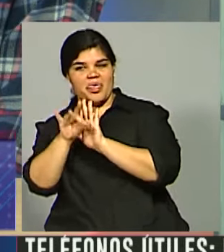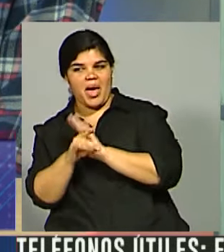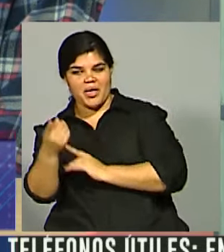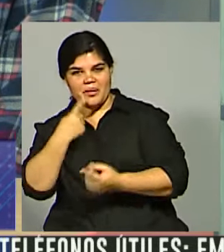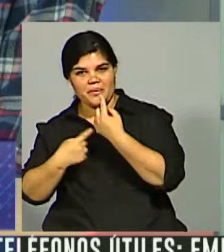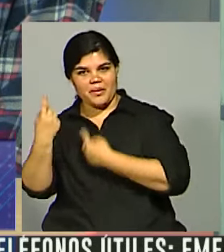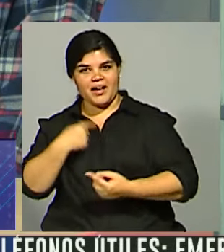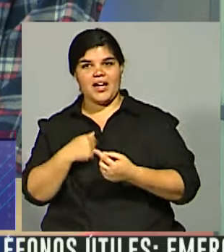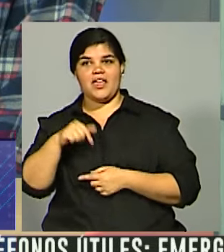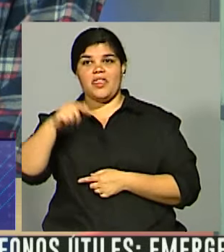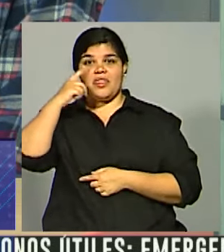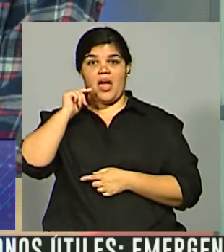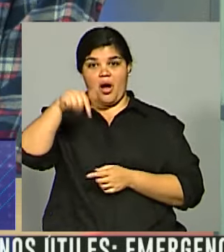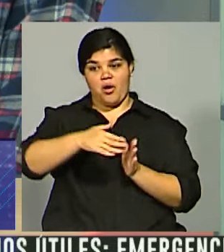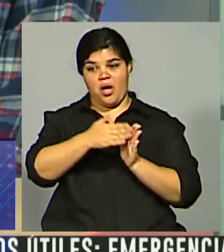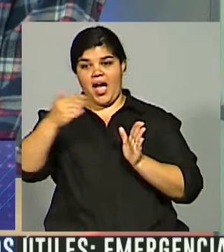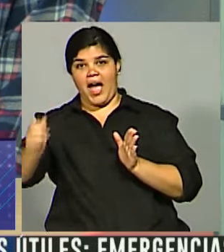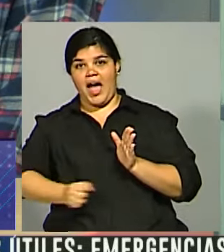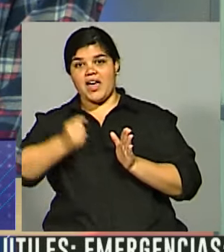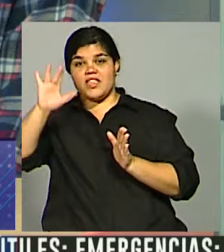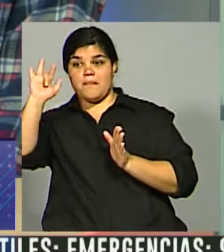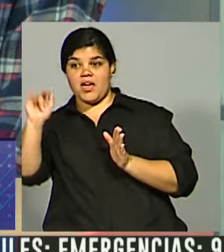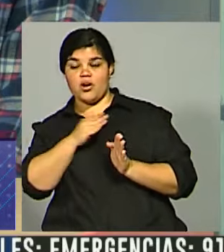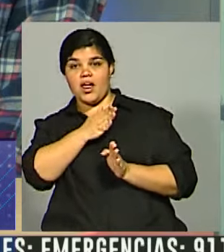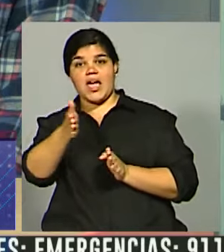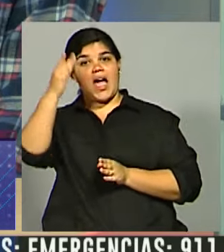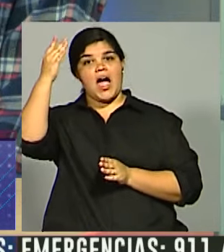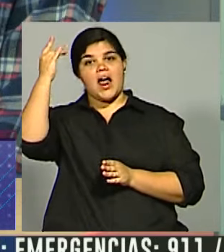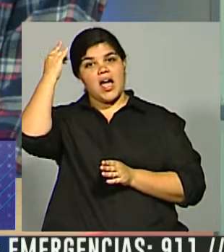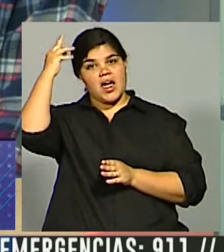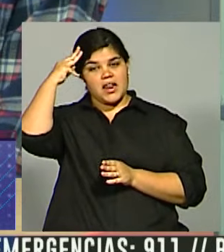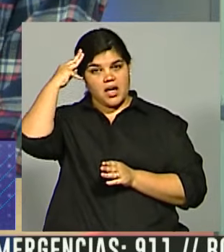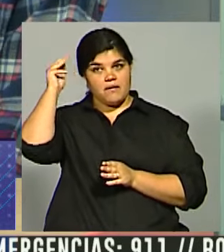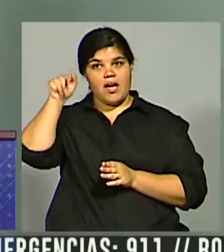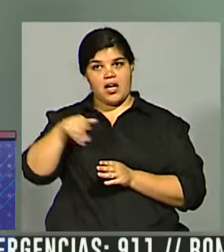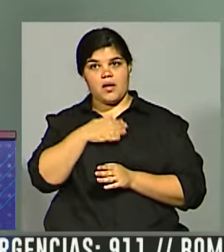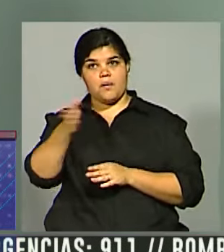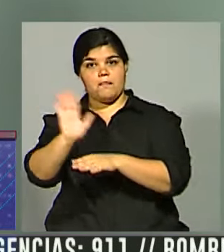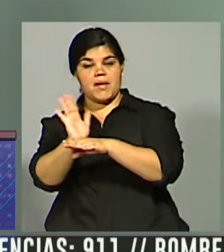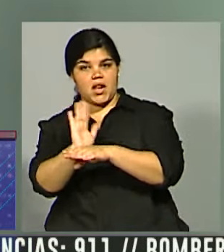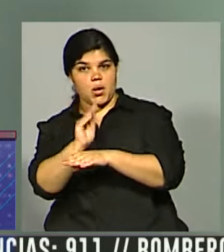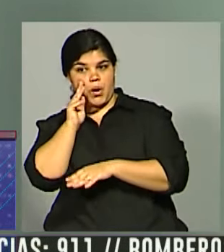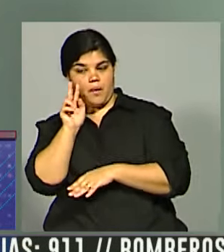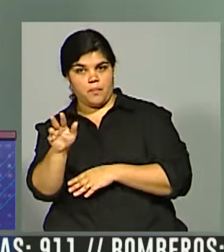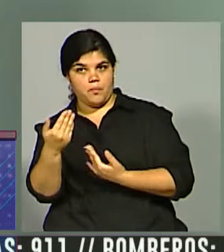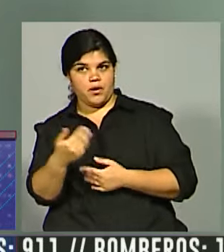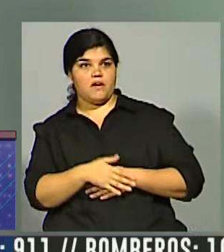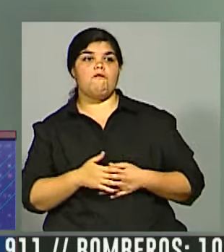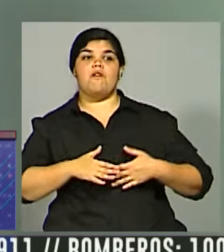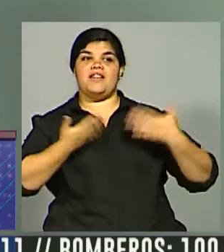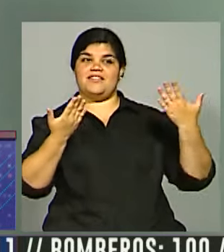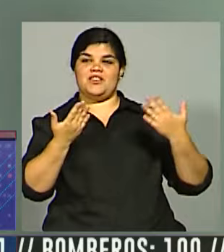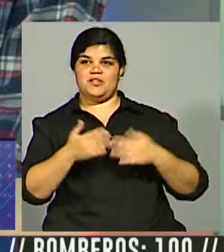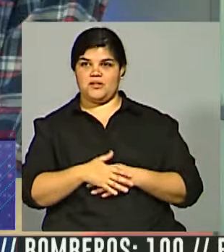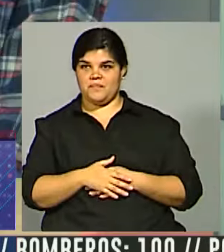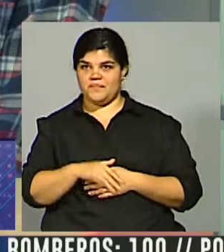de hoy al miércoles que viene a ir a la nave y poder ver la película que quiera. Qué lindo. Bien, perfecto. Bueno, felicitaciones entonces. Así es.